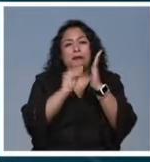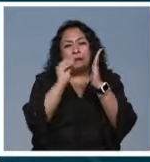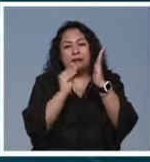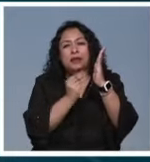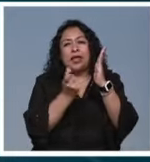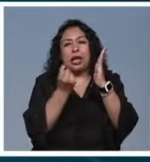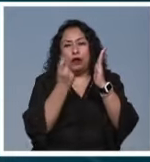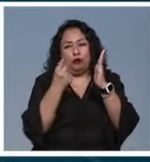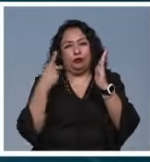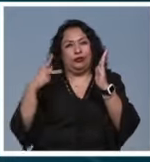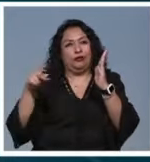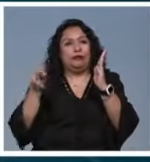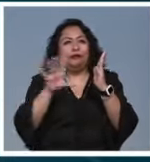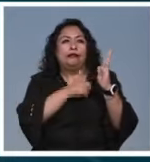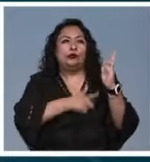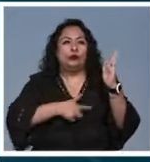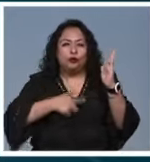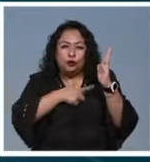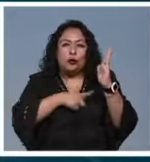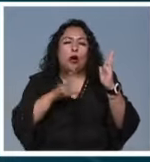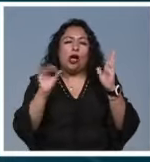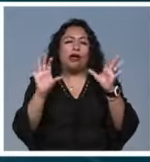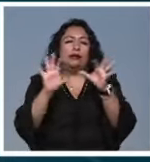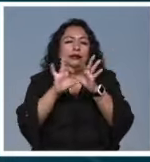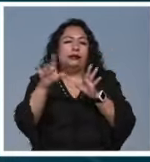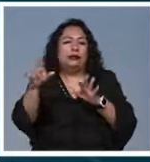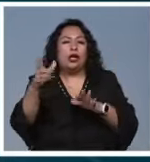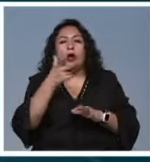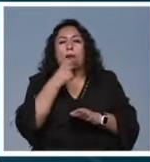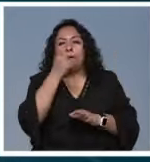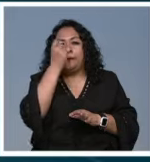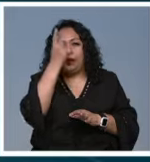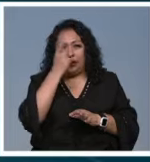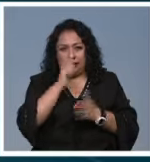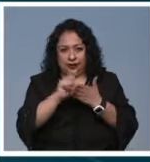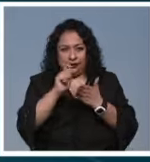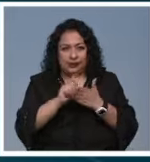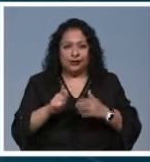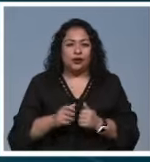de las piezas que eran del gusto o que eran cercanas al también escritor.